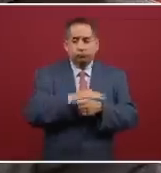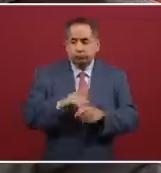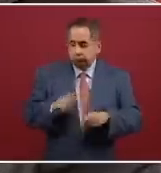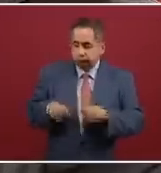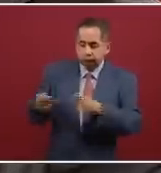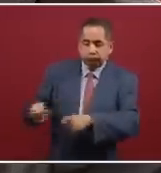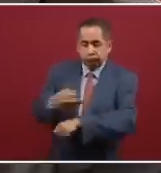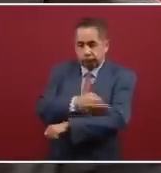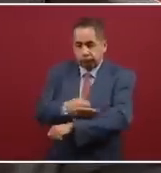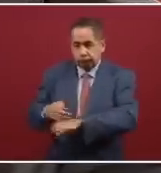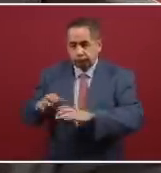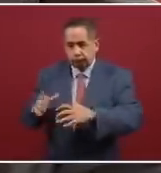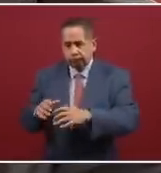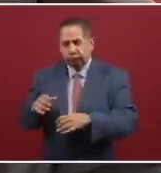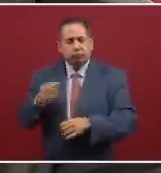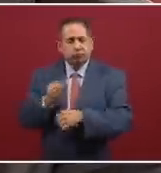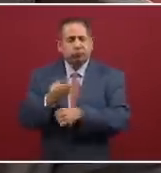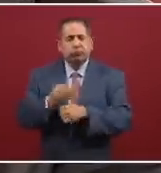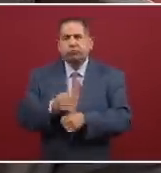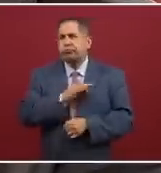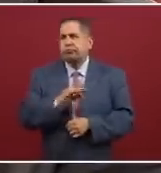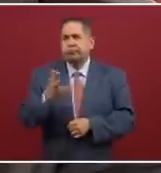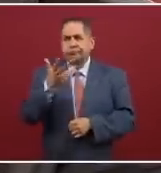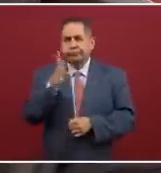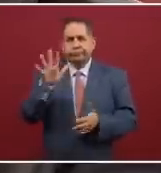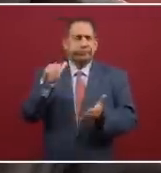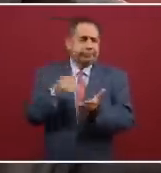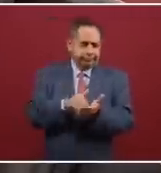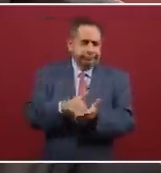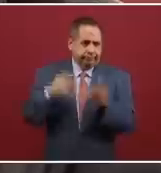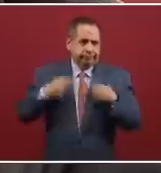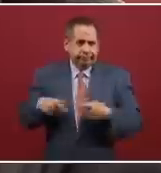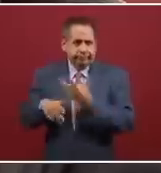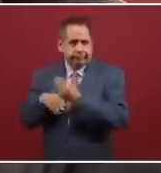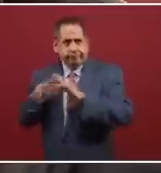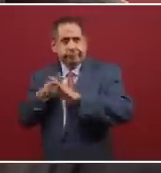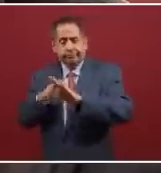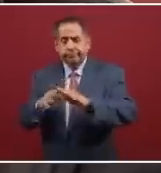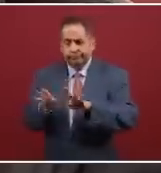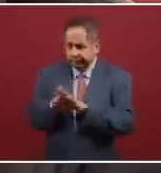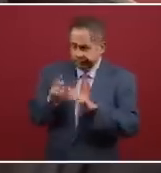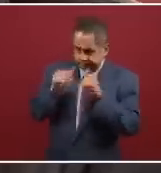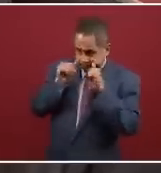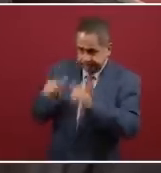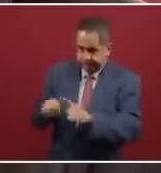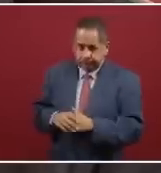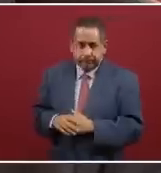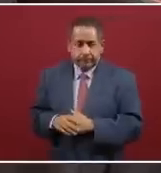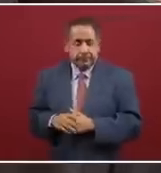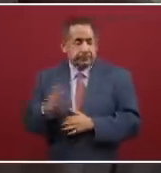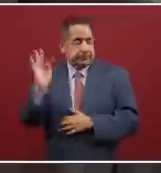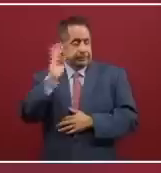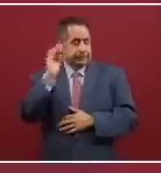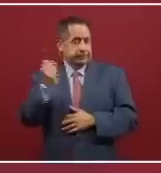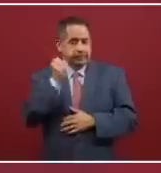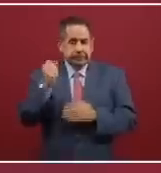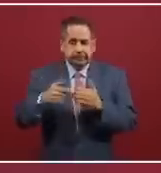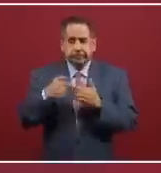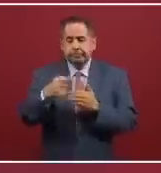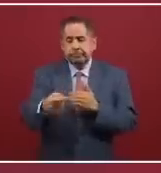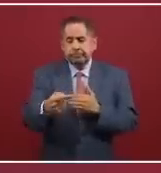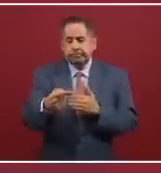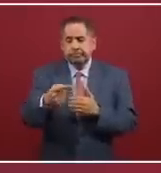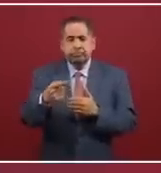que hoy en día tenemos un poco más de 10.000 es el número si tenemos suerte en lo que estamos haciendo pues ese número no